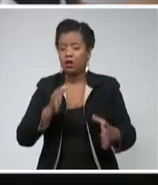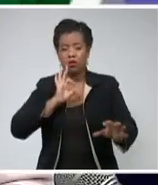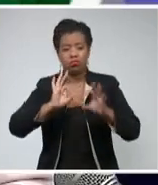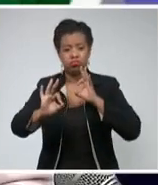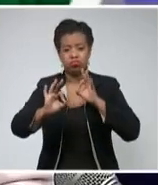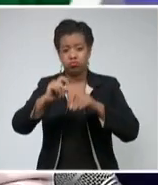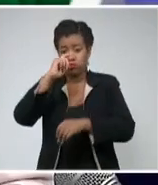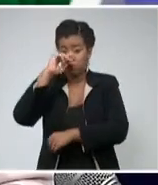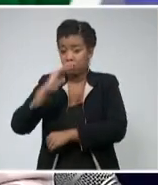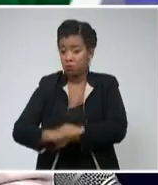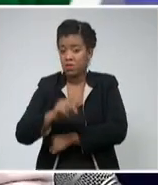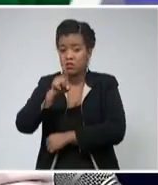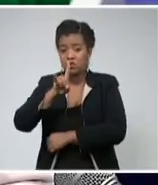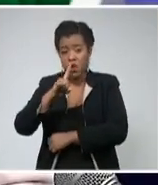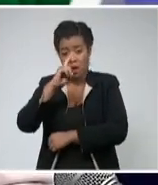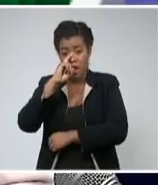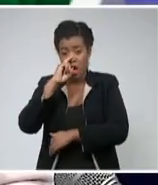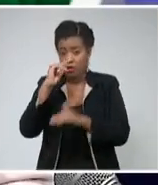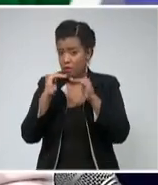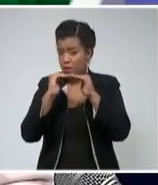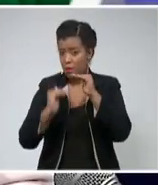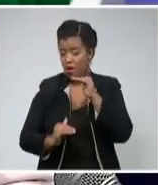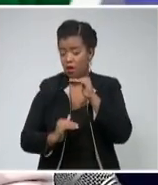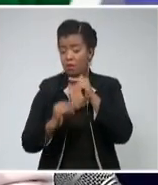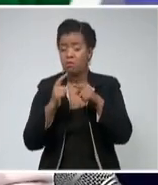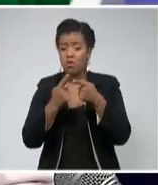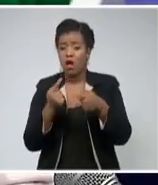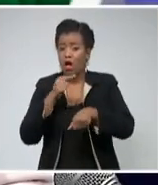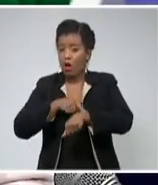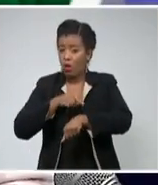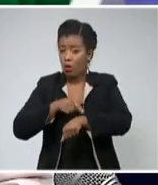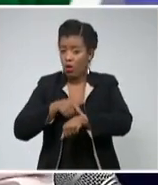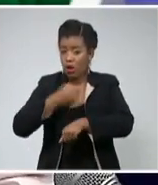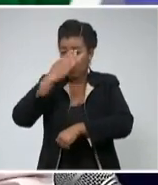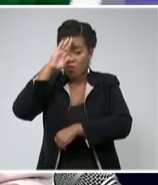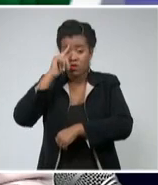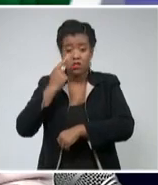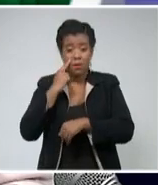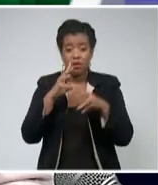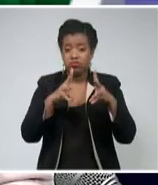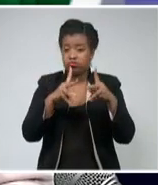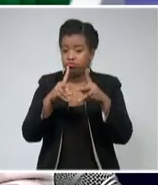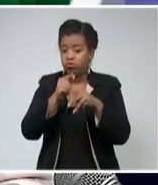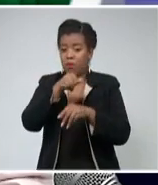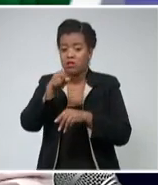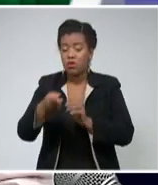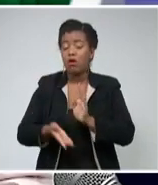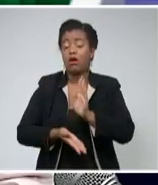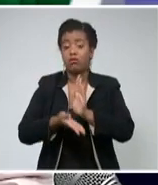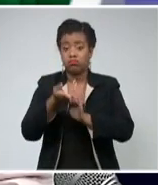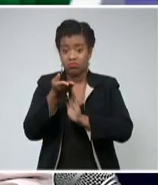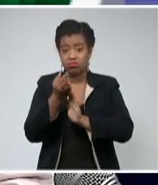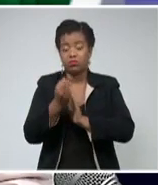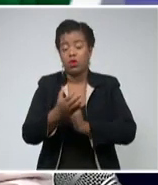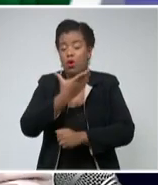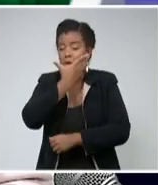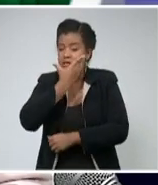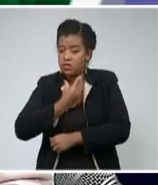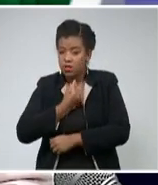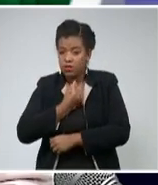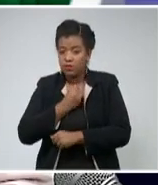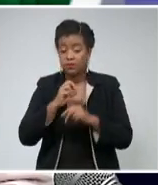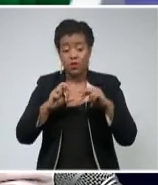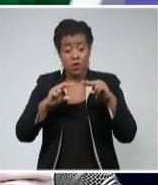menores de 19 años, pues en las últimas horas Cuba notifica significativas cifras en ese grupo etario. Nuevamente